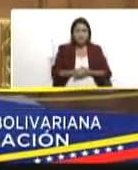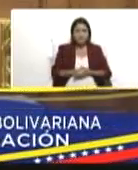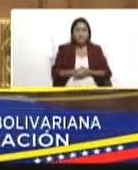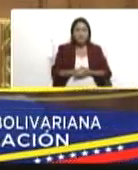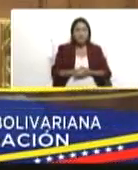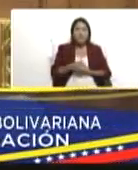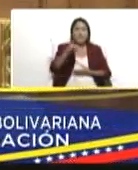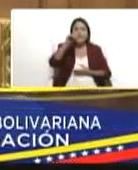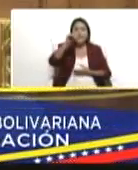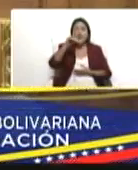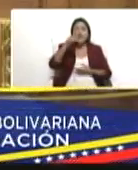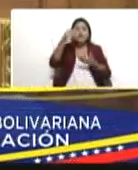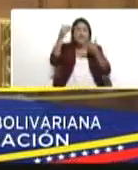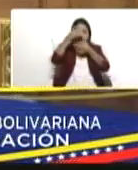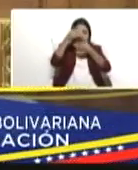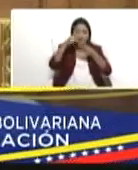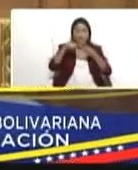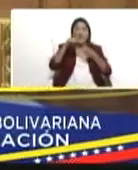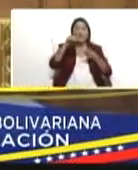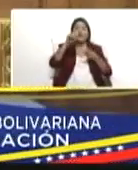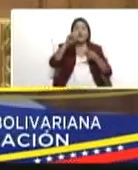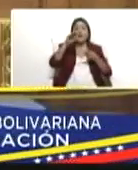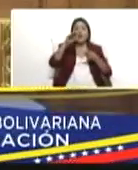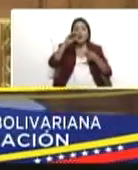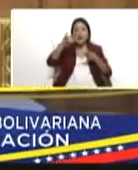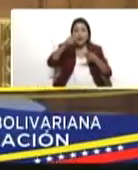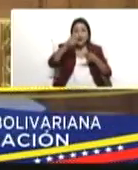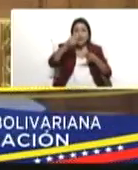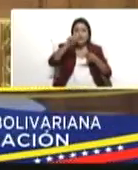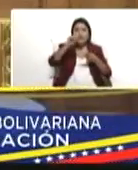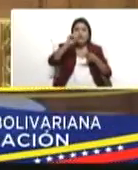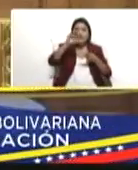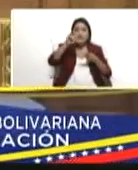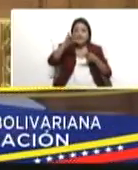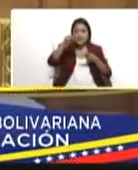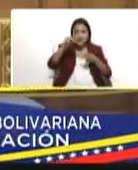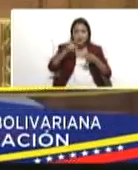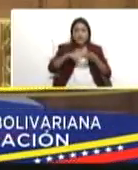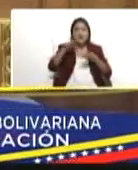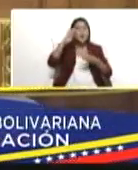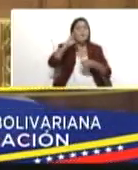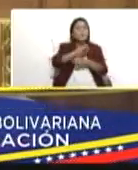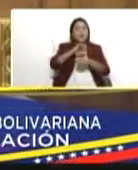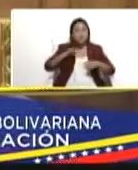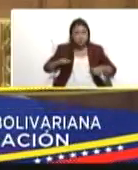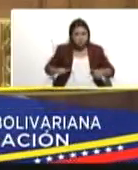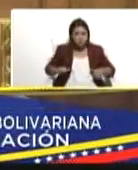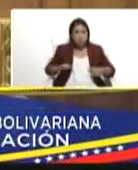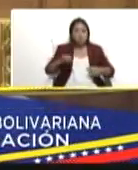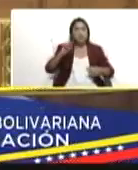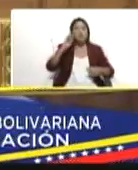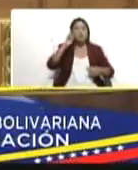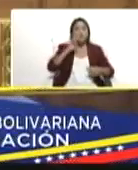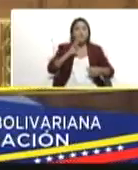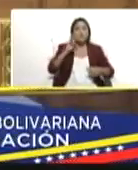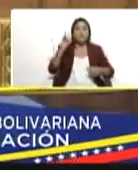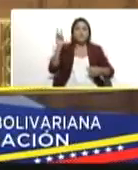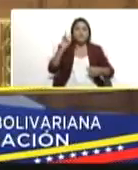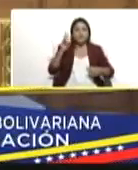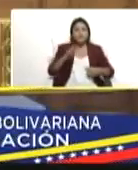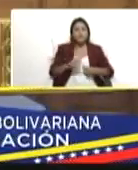El sevim la Fuerza Armada nacional bolivariana y la inmensa Unión Cívico militar